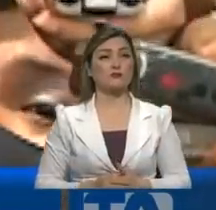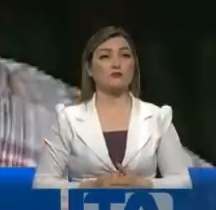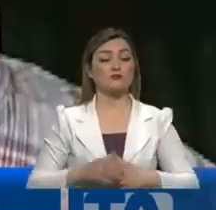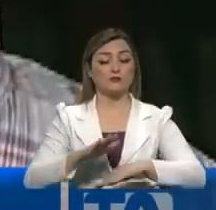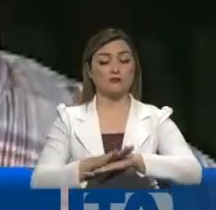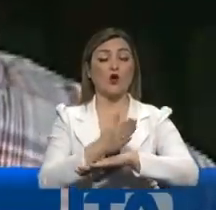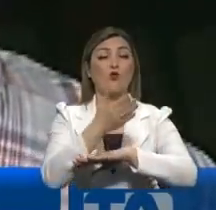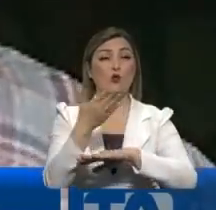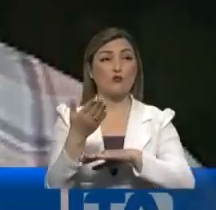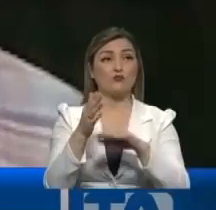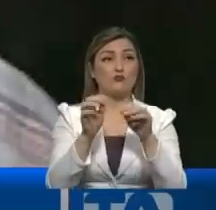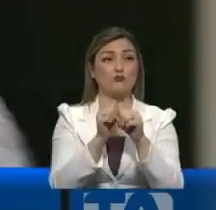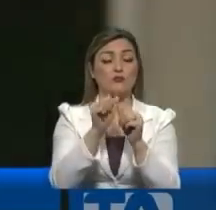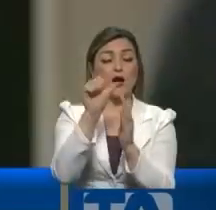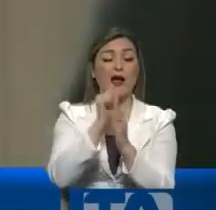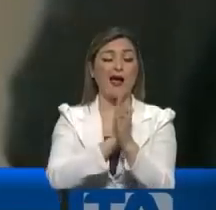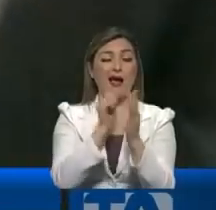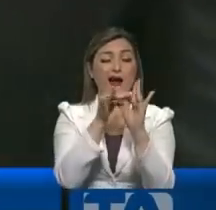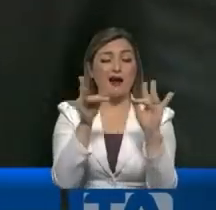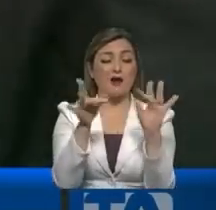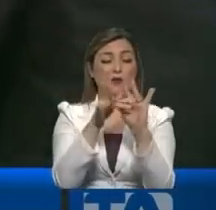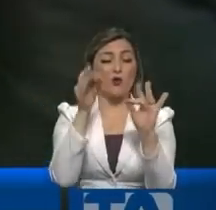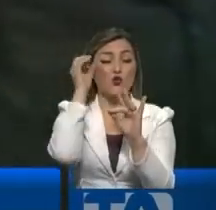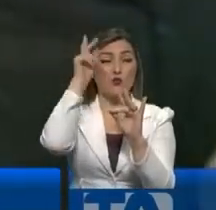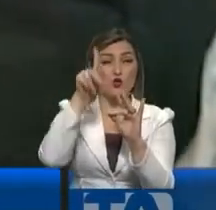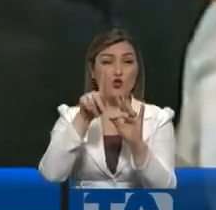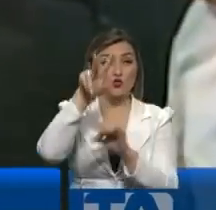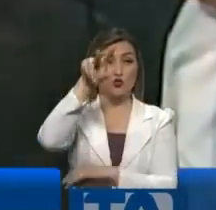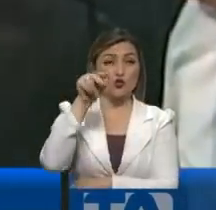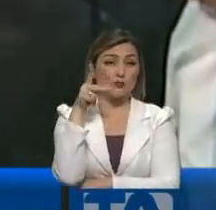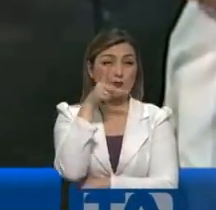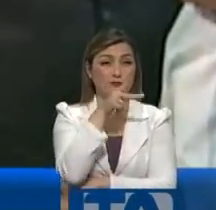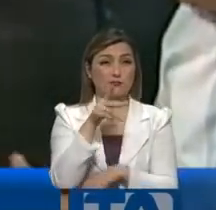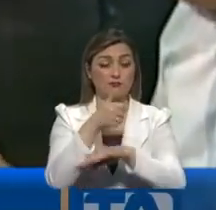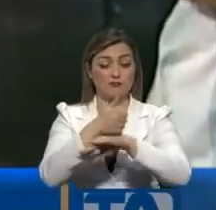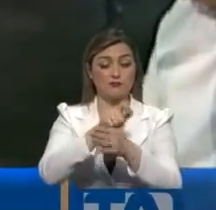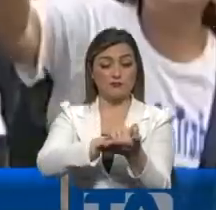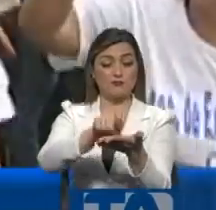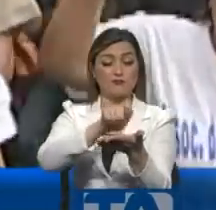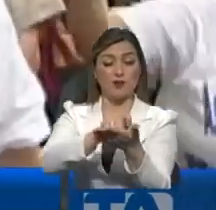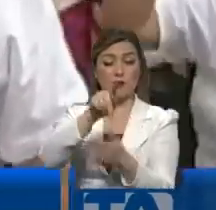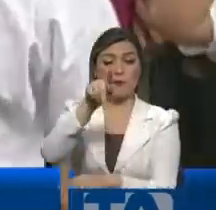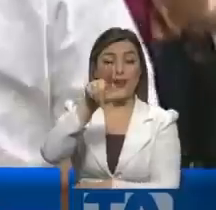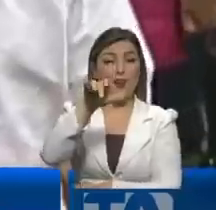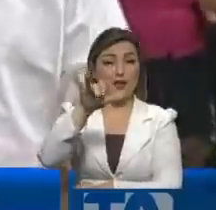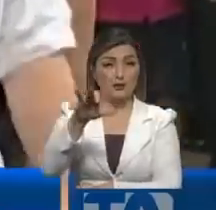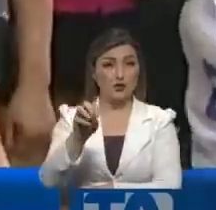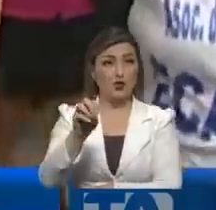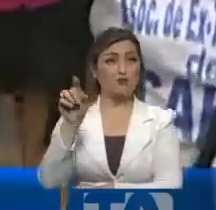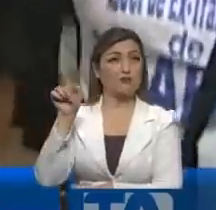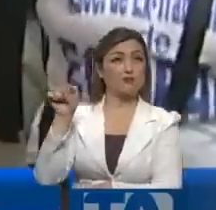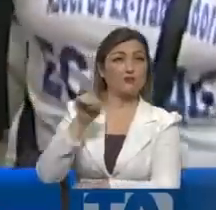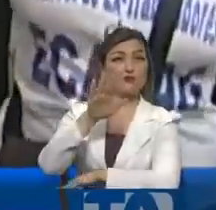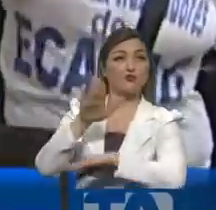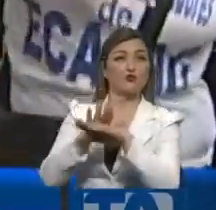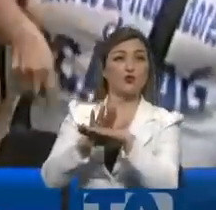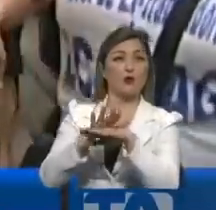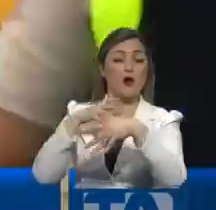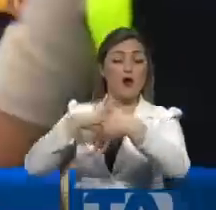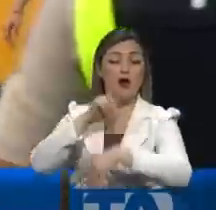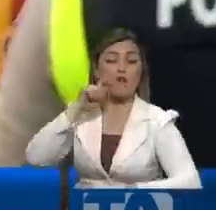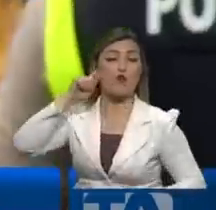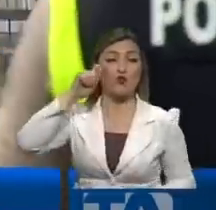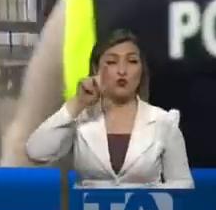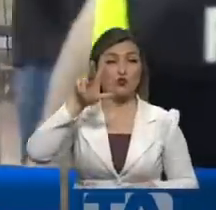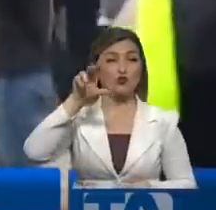motivo, un artículo de opinión denominado No a las mentiras, escrito por Emilio Palacio, quien hizo alusión a los hechos de la revuelta policial